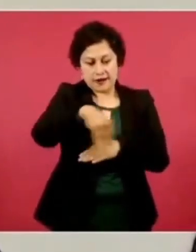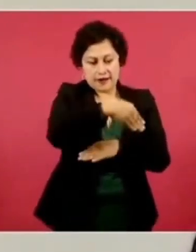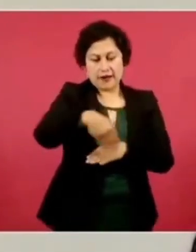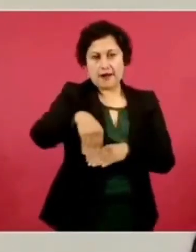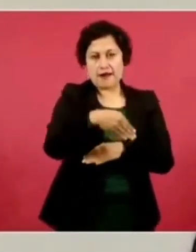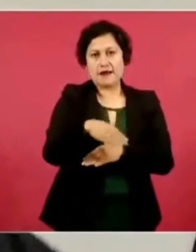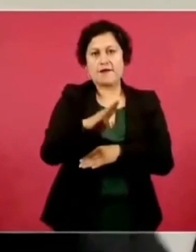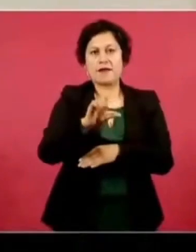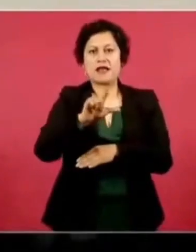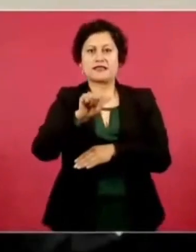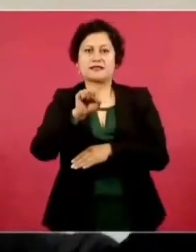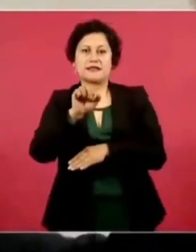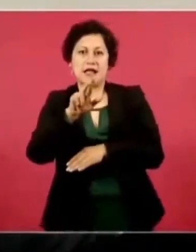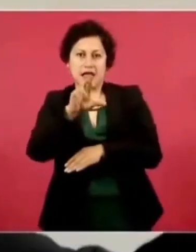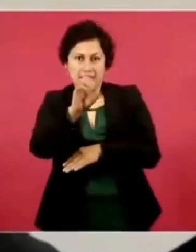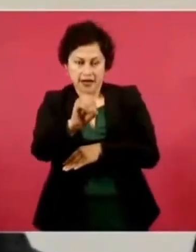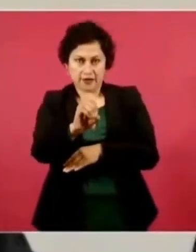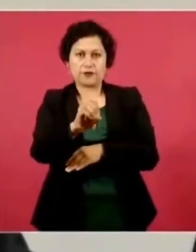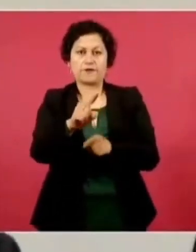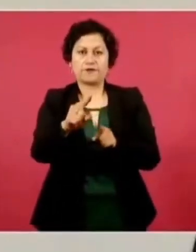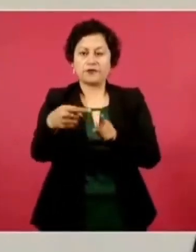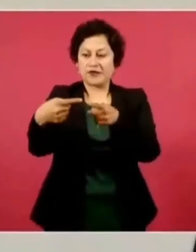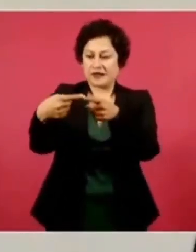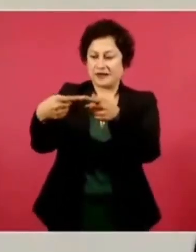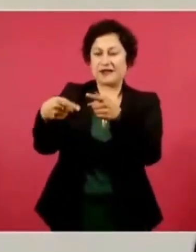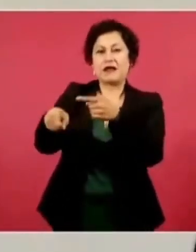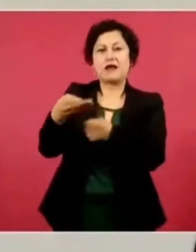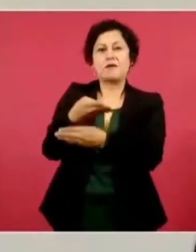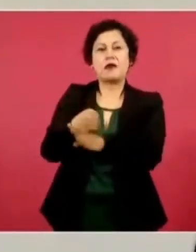Mina. De hecho, contra esquina hay un Banorte.